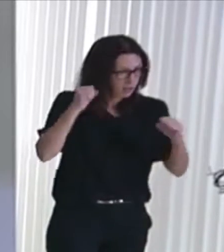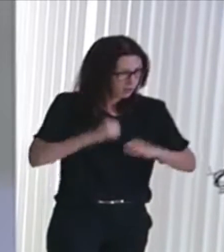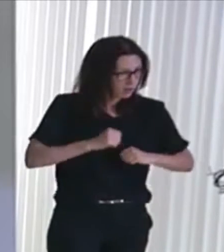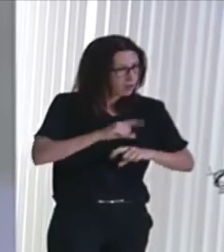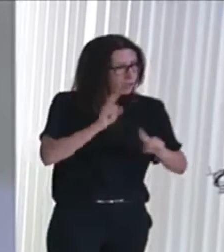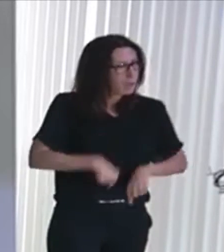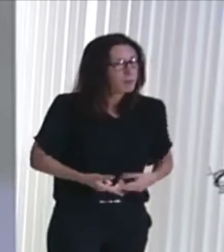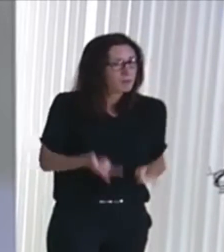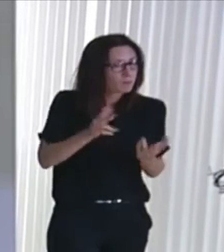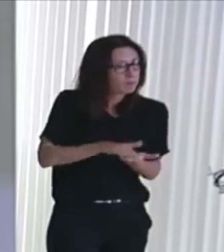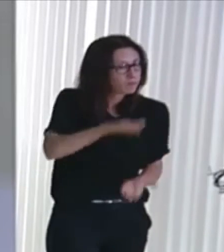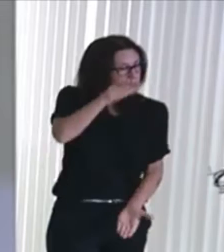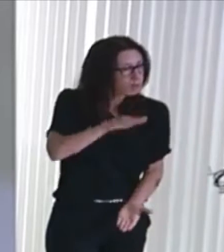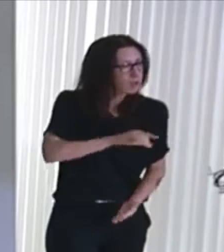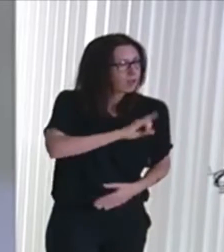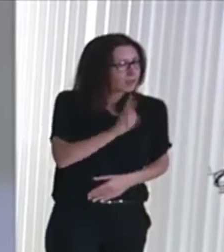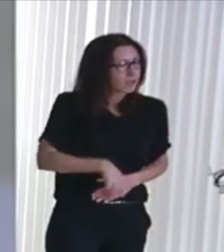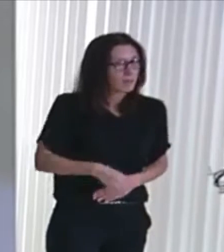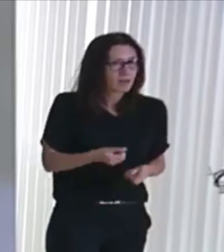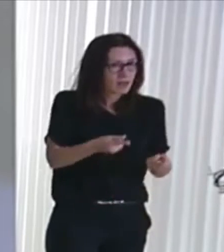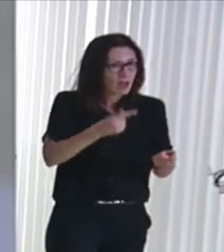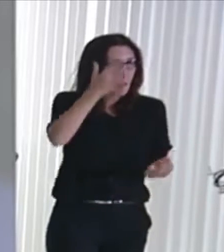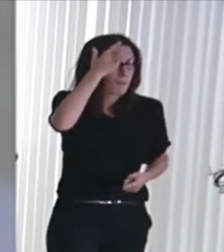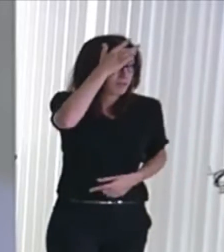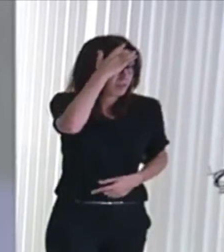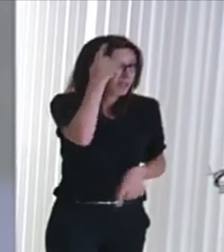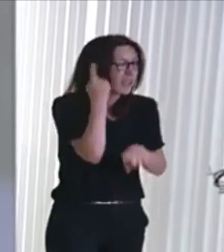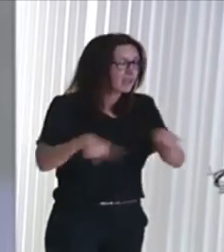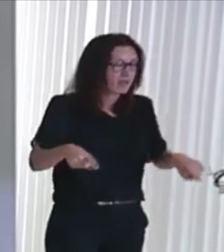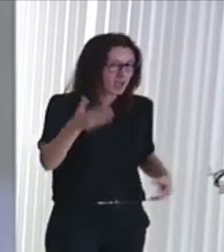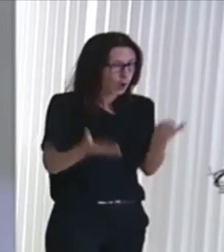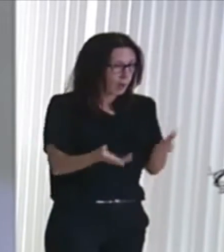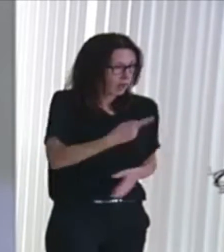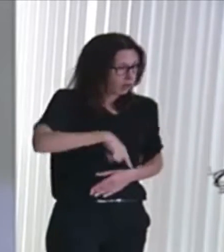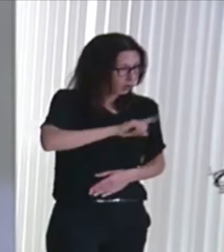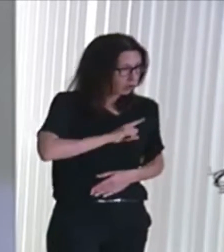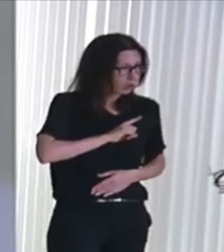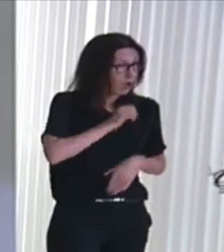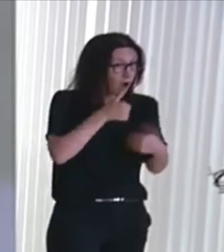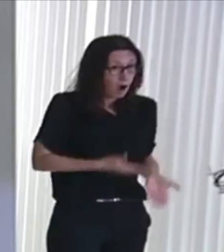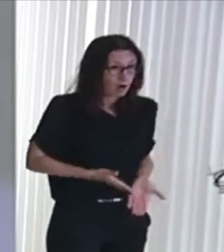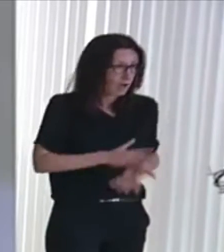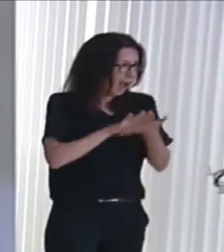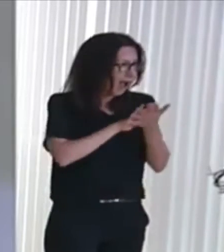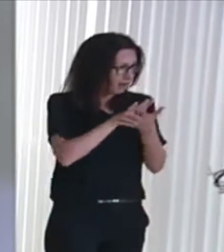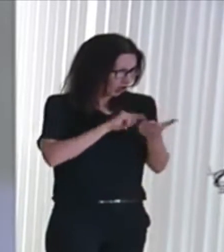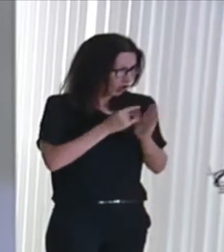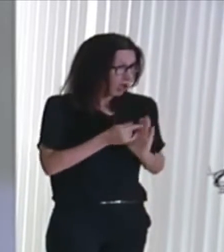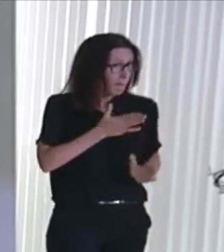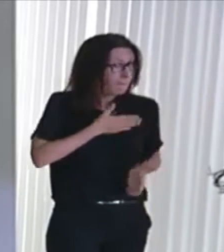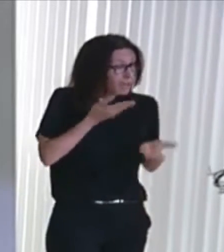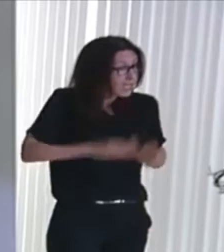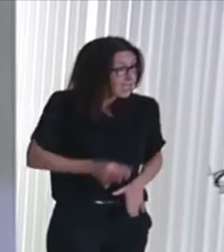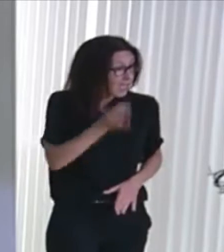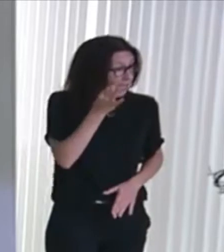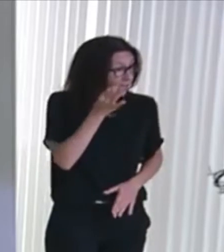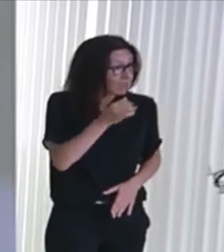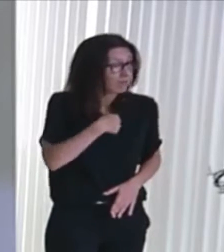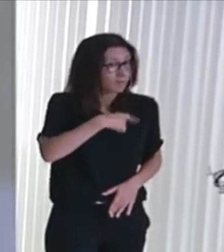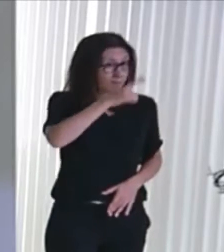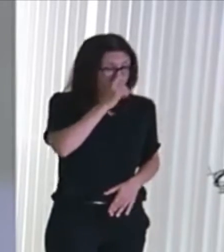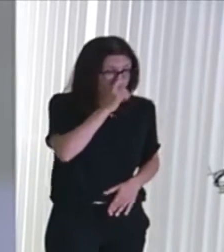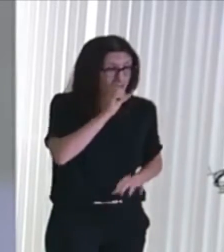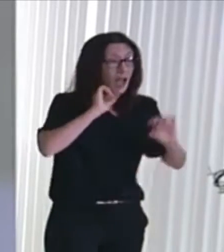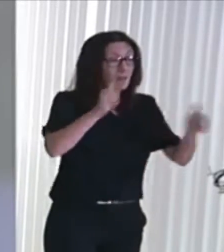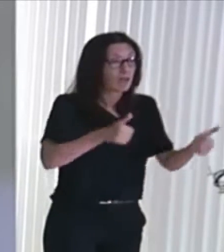crecer y las va a deber tener una perspectiva totalmente distinta. Mis hijas aún recuerdan, hablando de tecnología, cuando empezábamos a ensobrar para